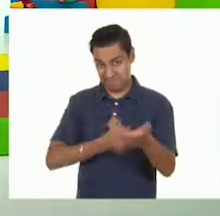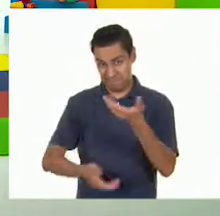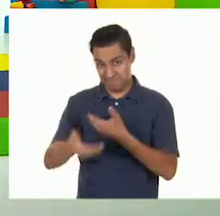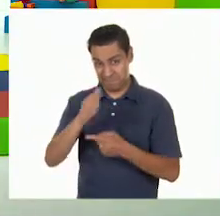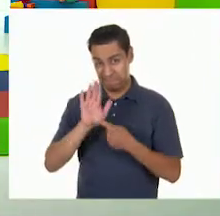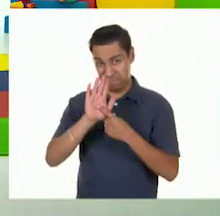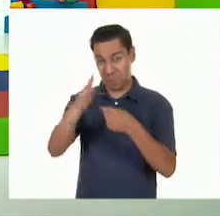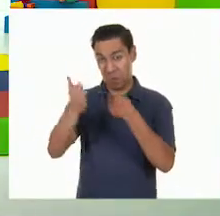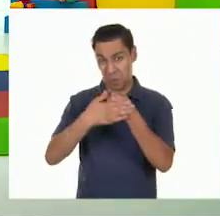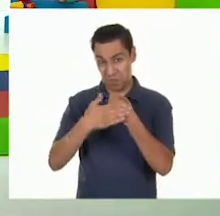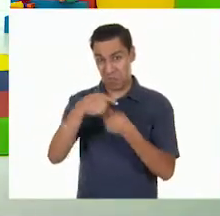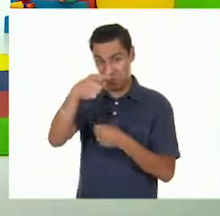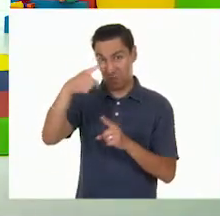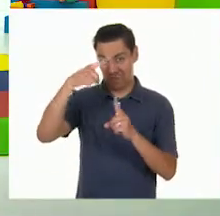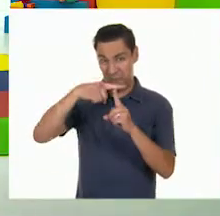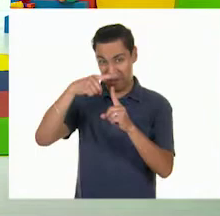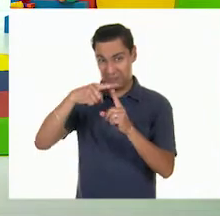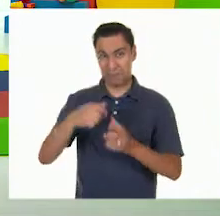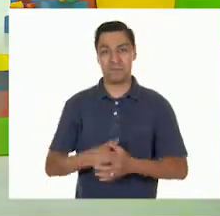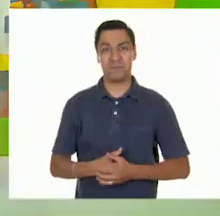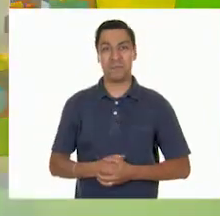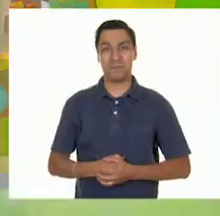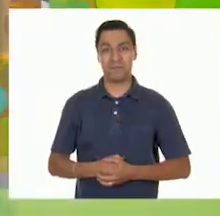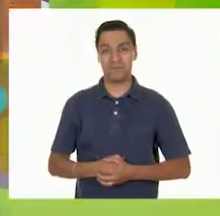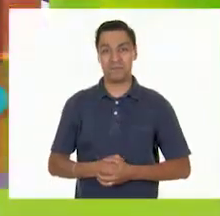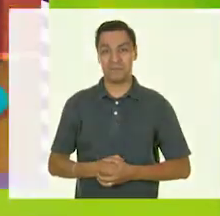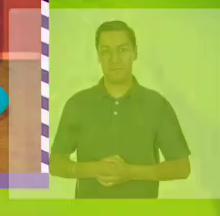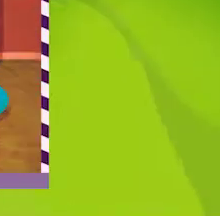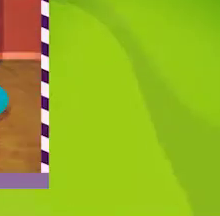qué divertido vamos a verlas